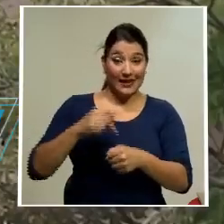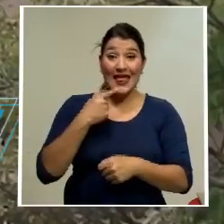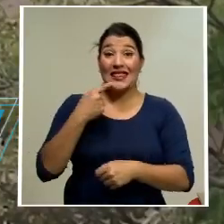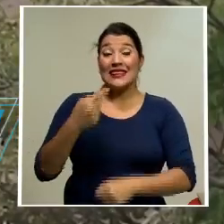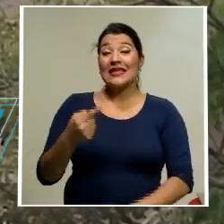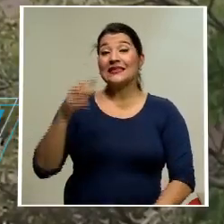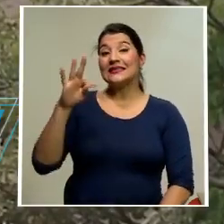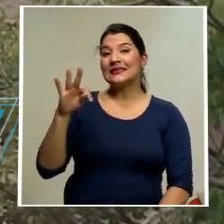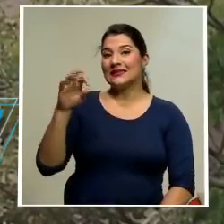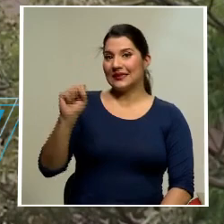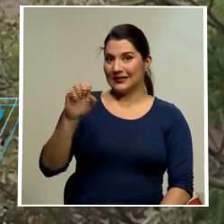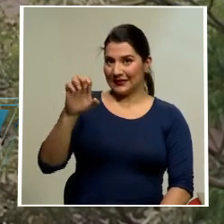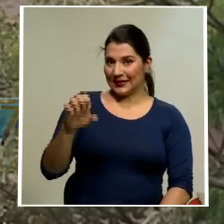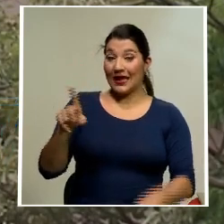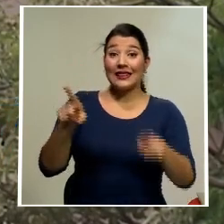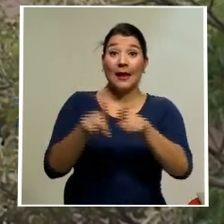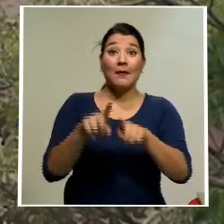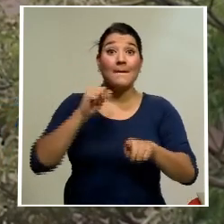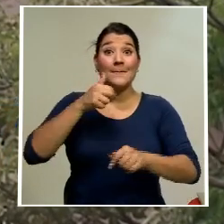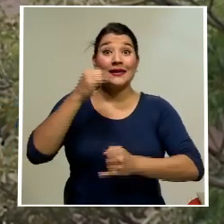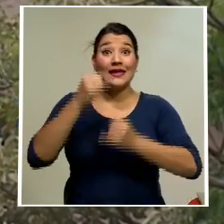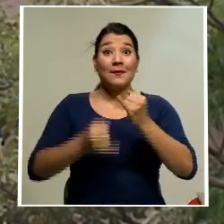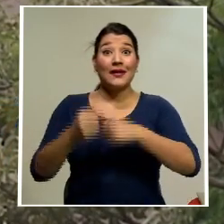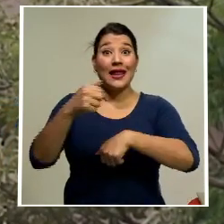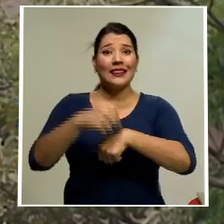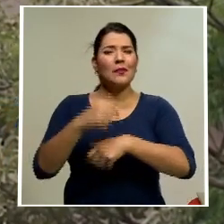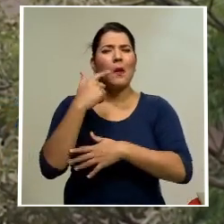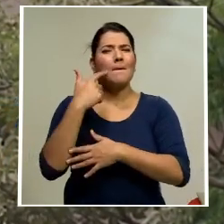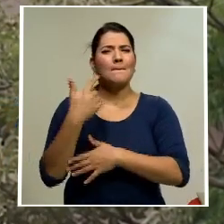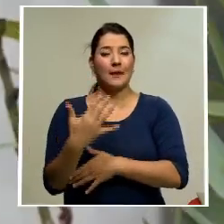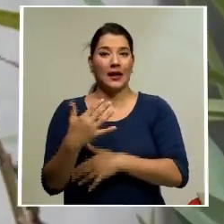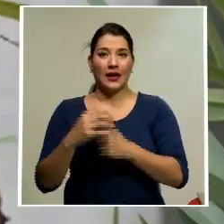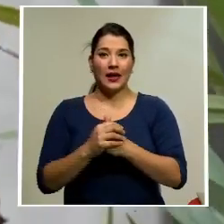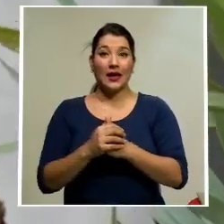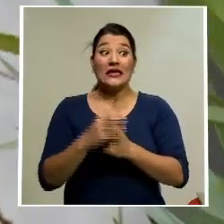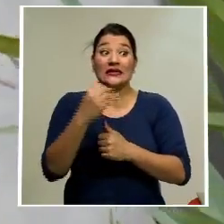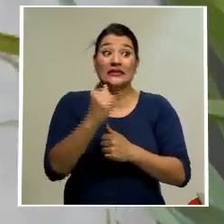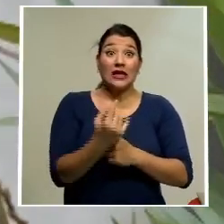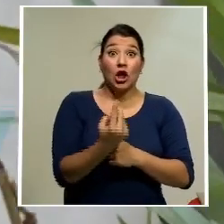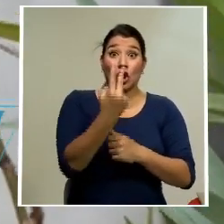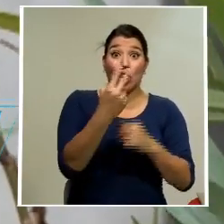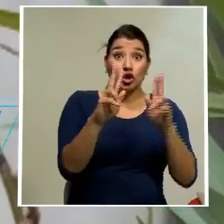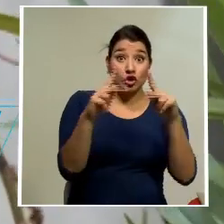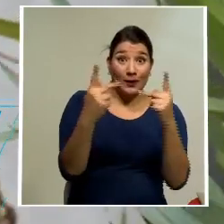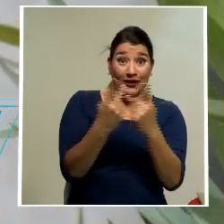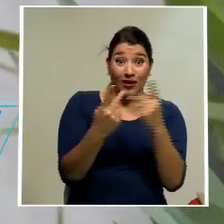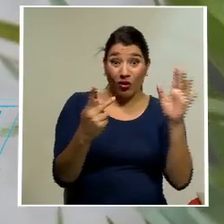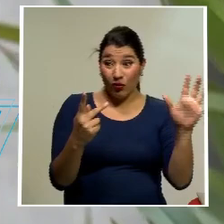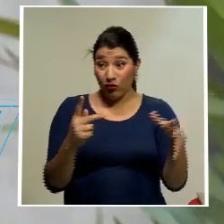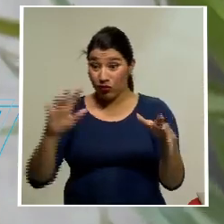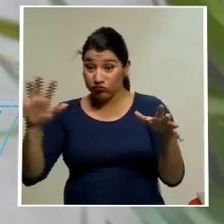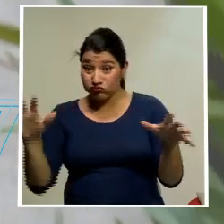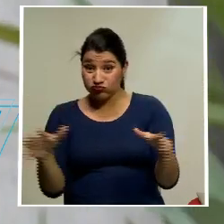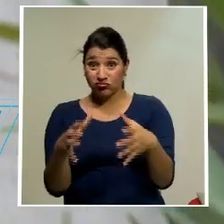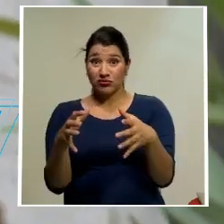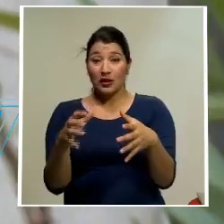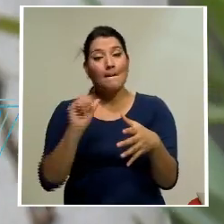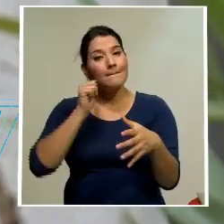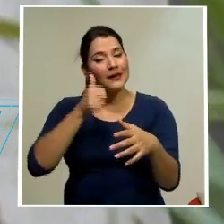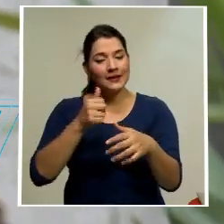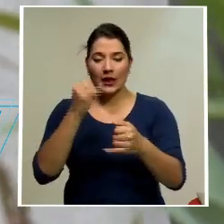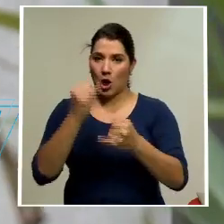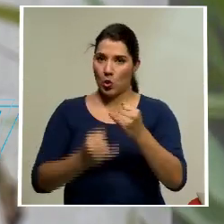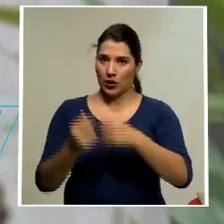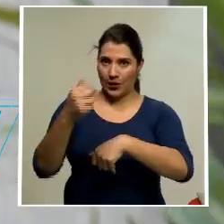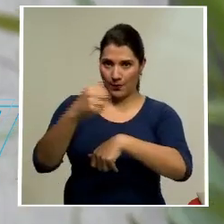Tribunal Supremo de Elecciones, también vence el tiempo para la inscripción de pactos de coalición de agrupaciones partidarias. Este proceso es necesario